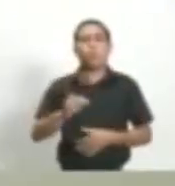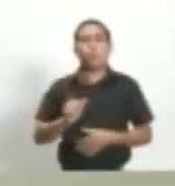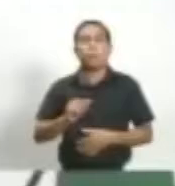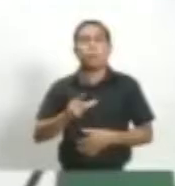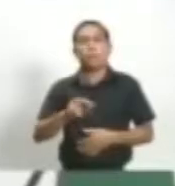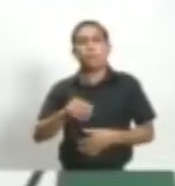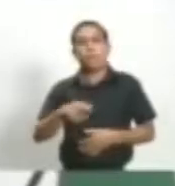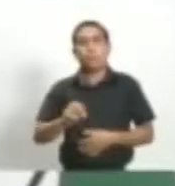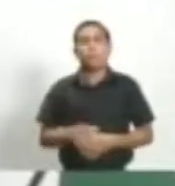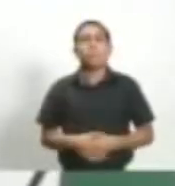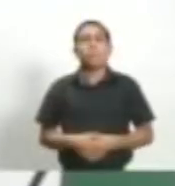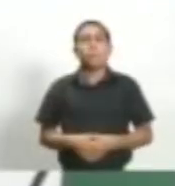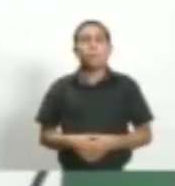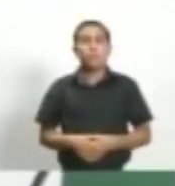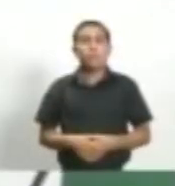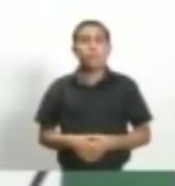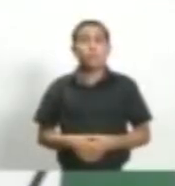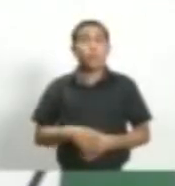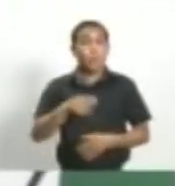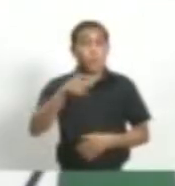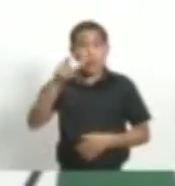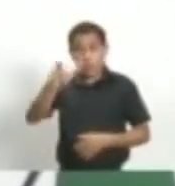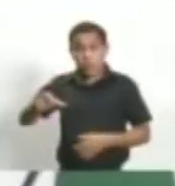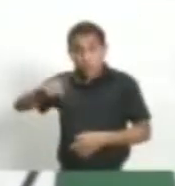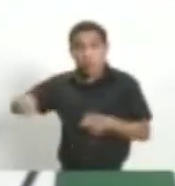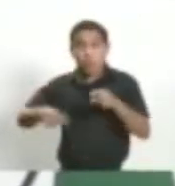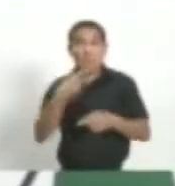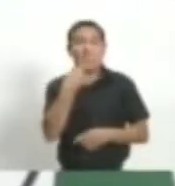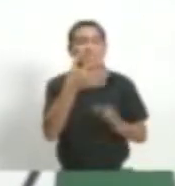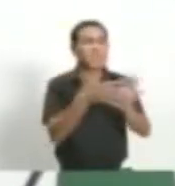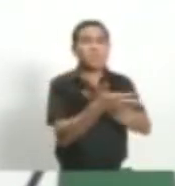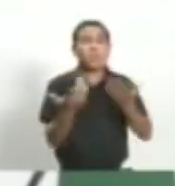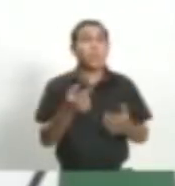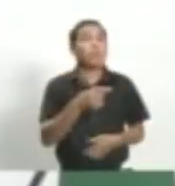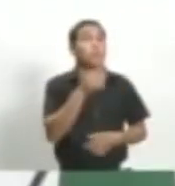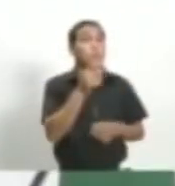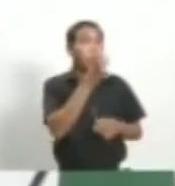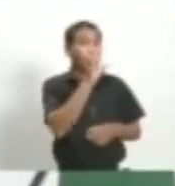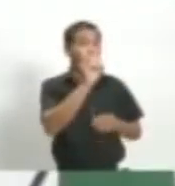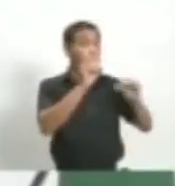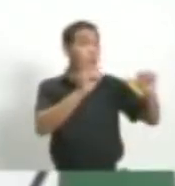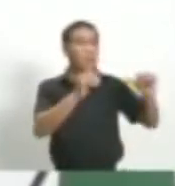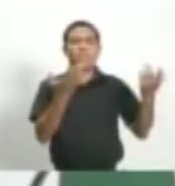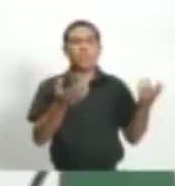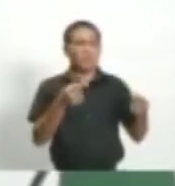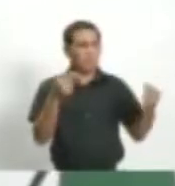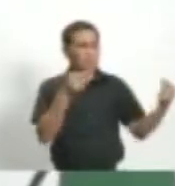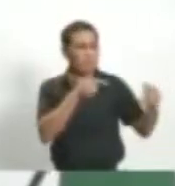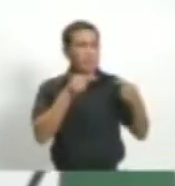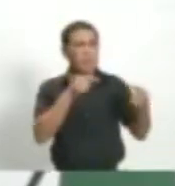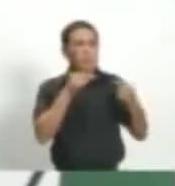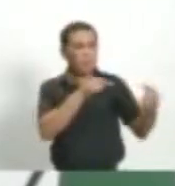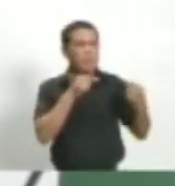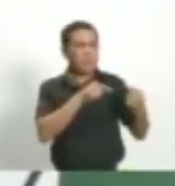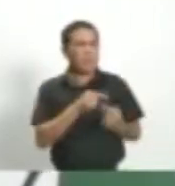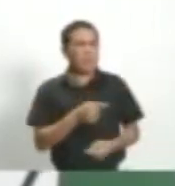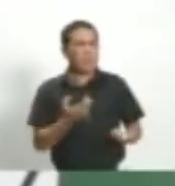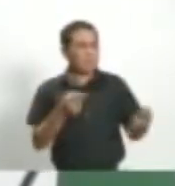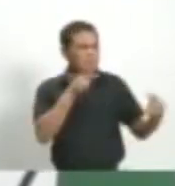victimario. Manifiestan algunas personas que sí hubo una discusión entre,